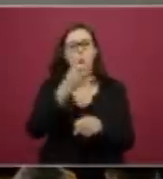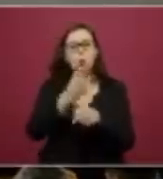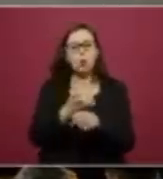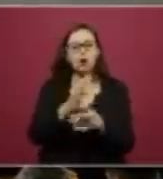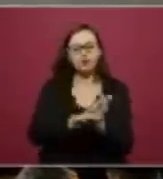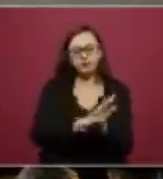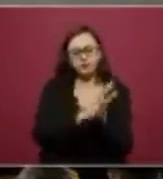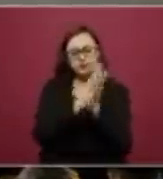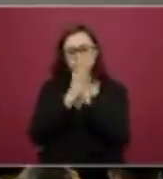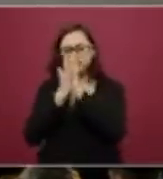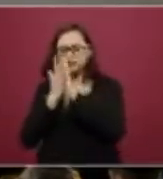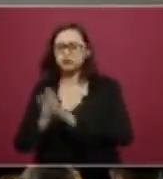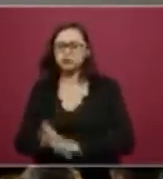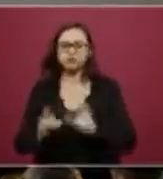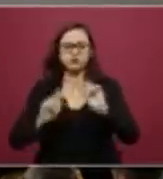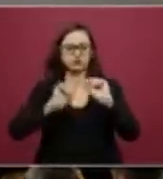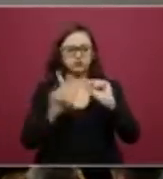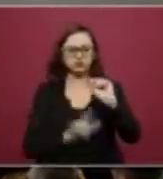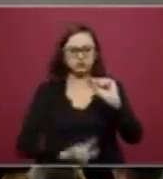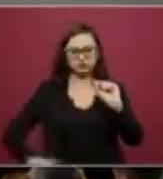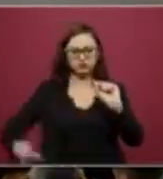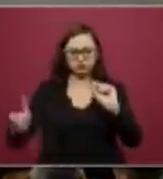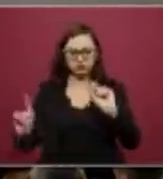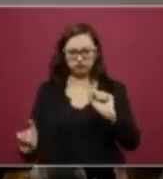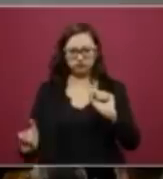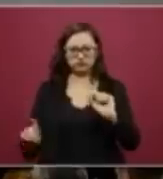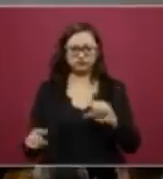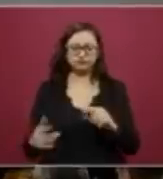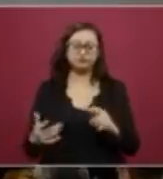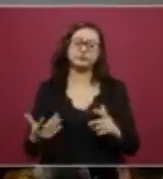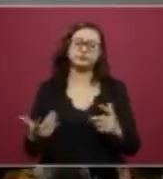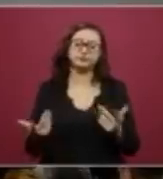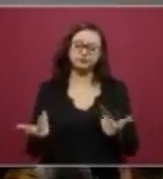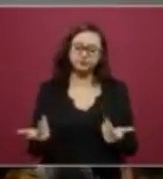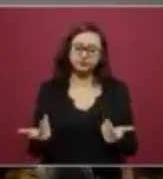vida pública del país y,